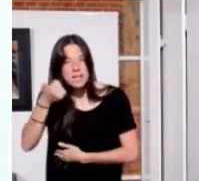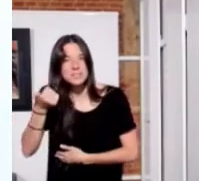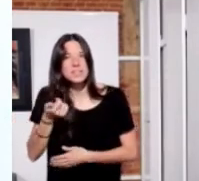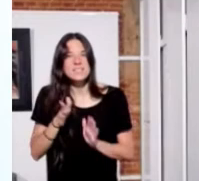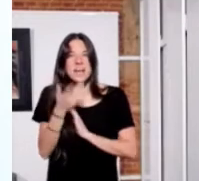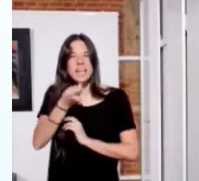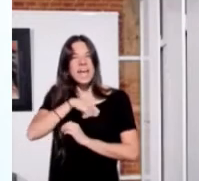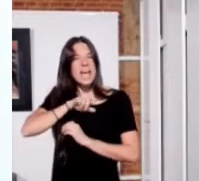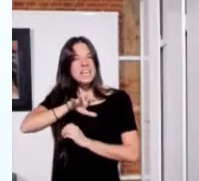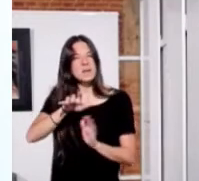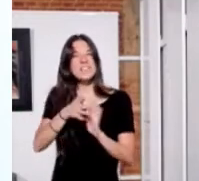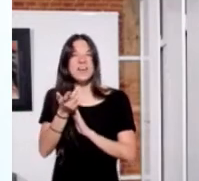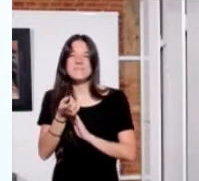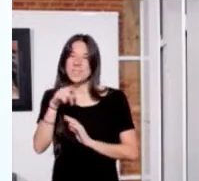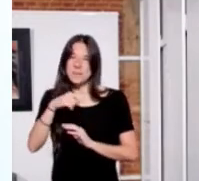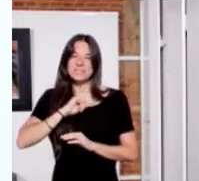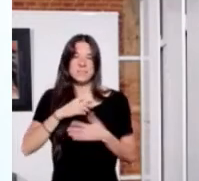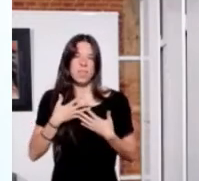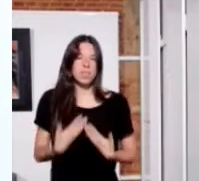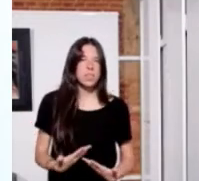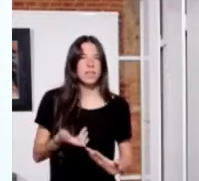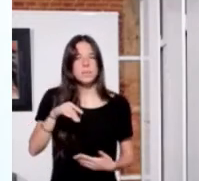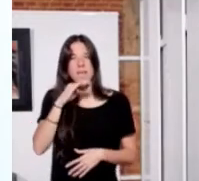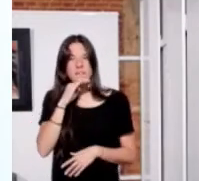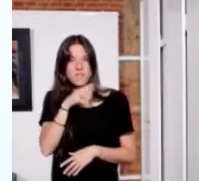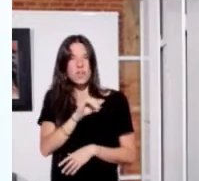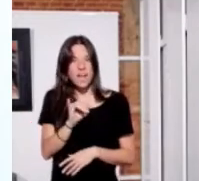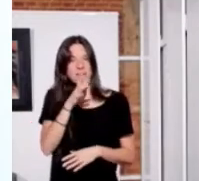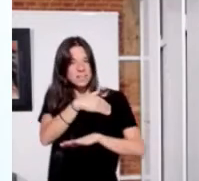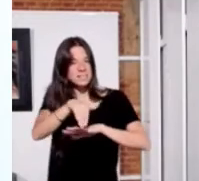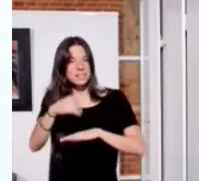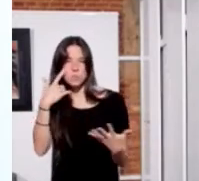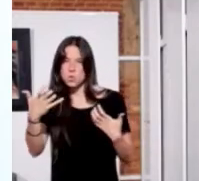de desánimo y enfado que se detecta en las calles.